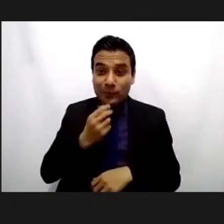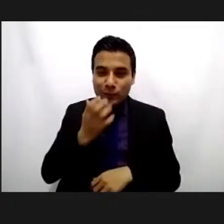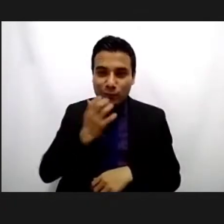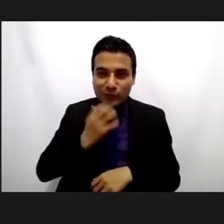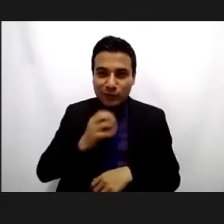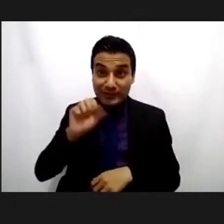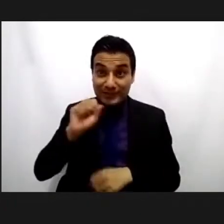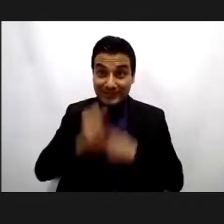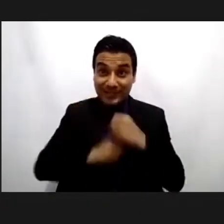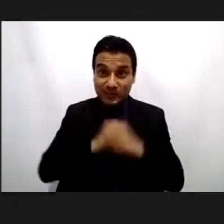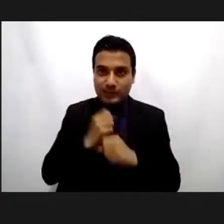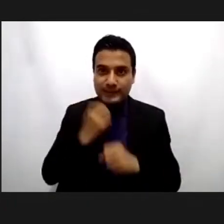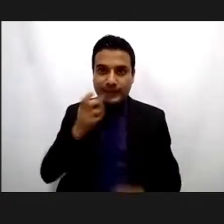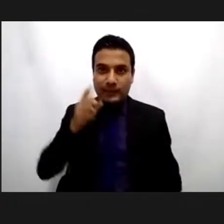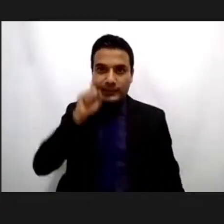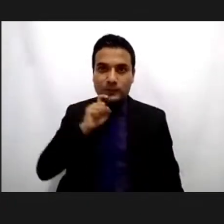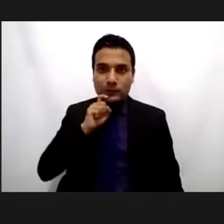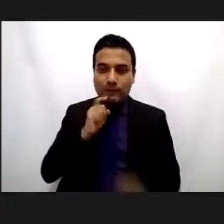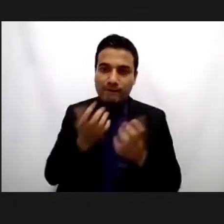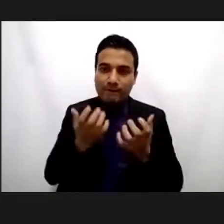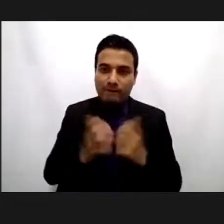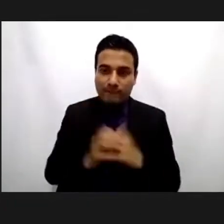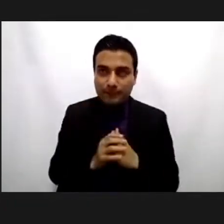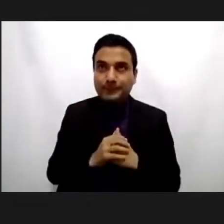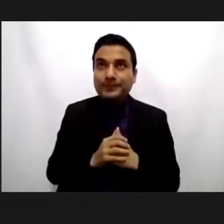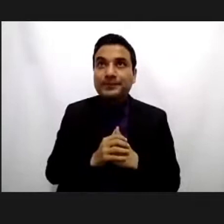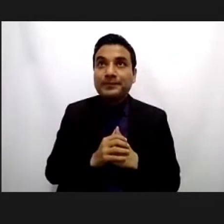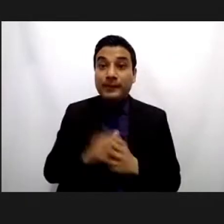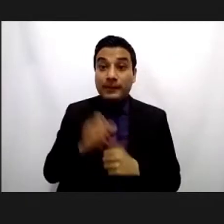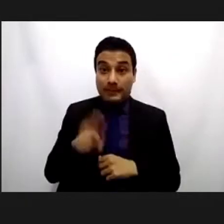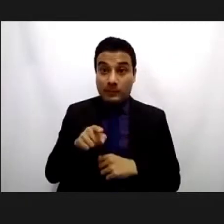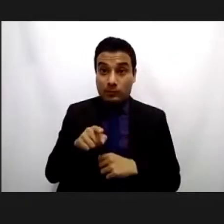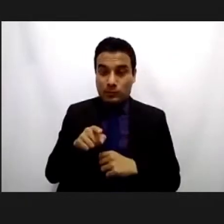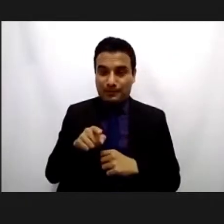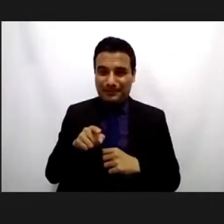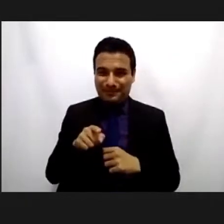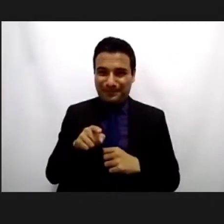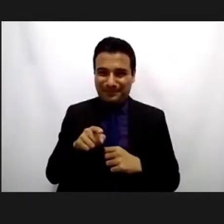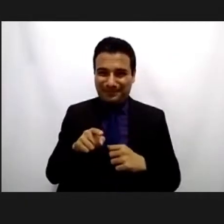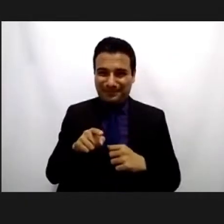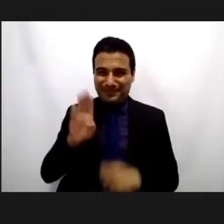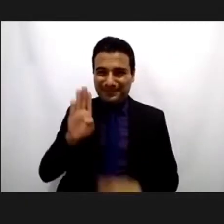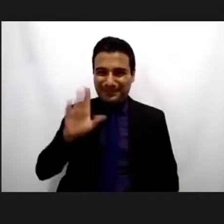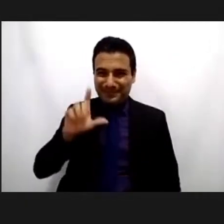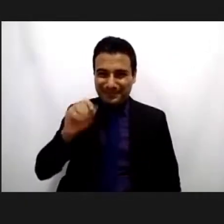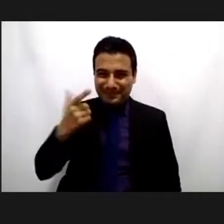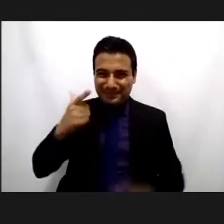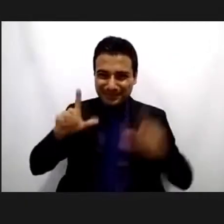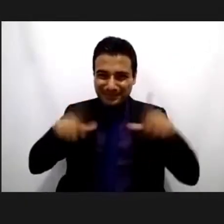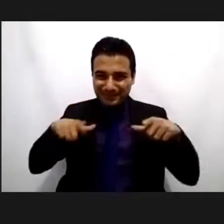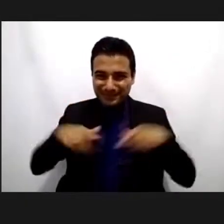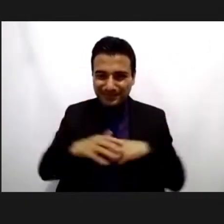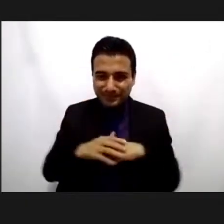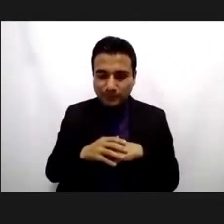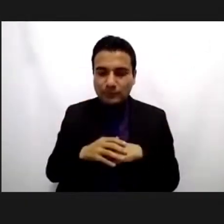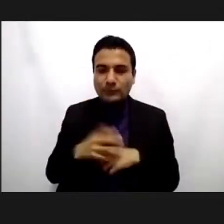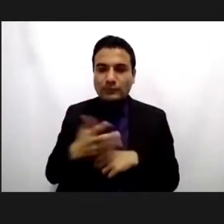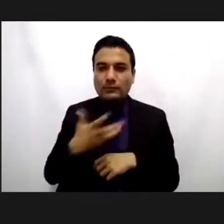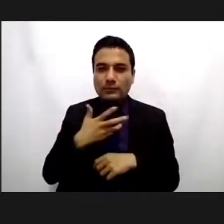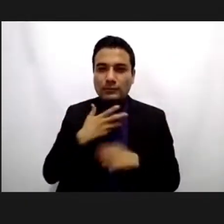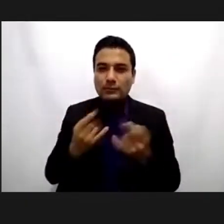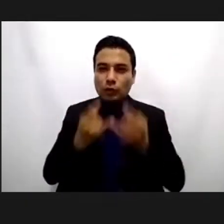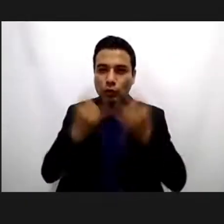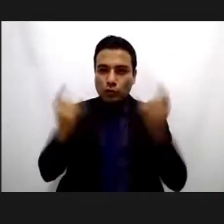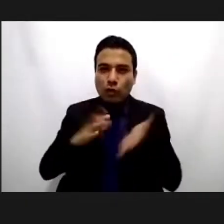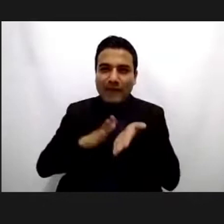sexagenario. Pero en el mismo blog hay otro que ya es una novela terminada, que se llama Consuelo con